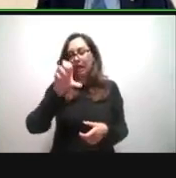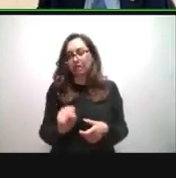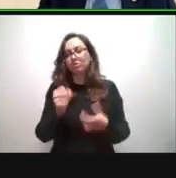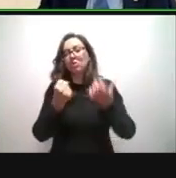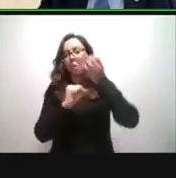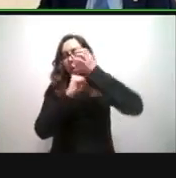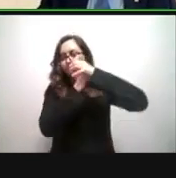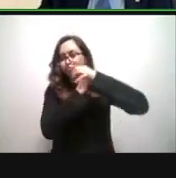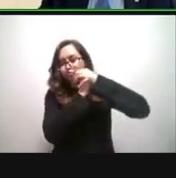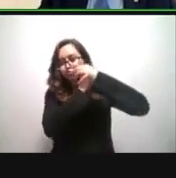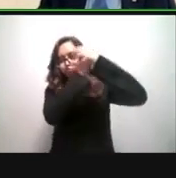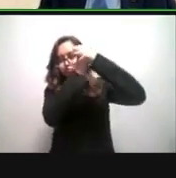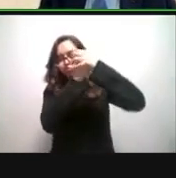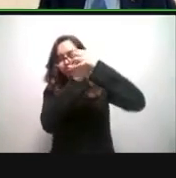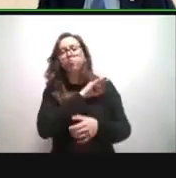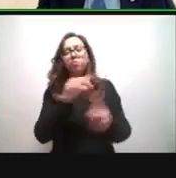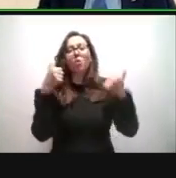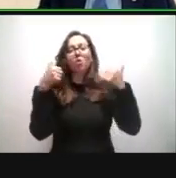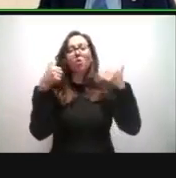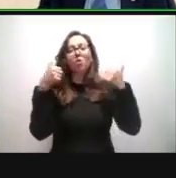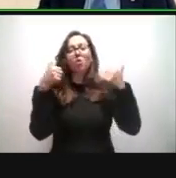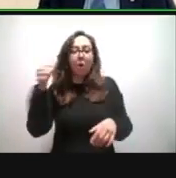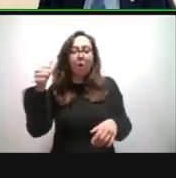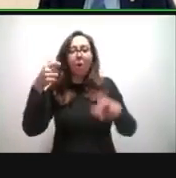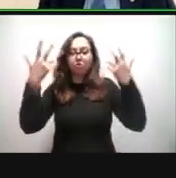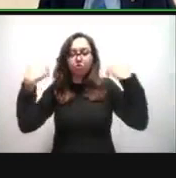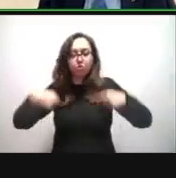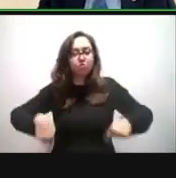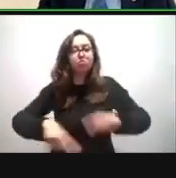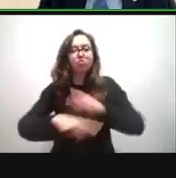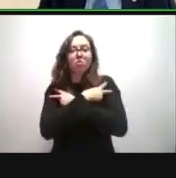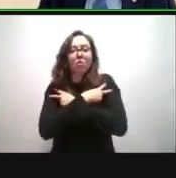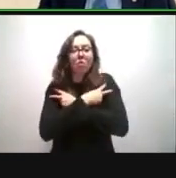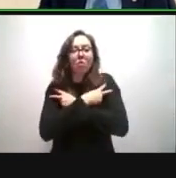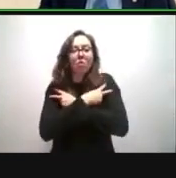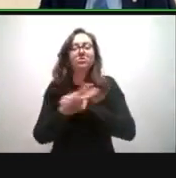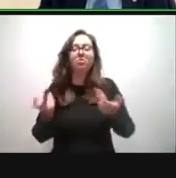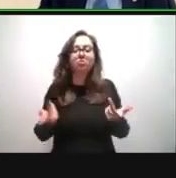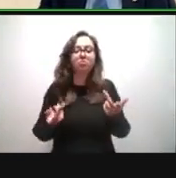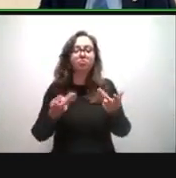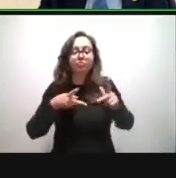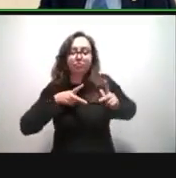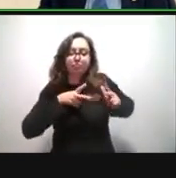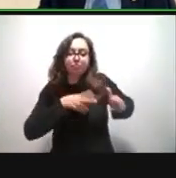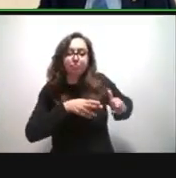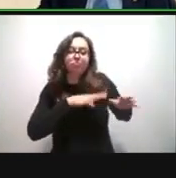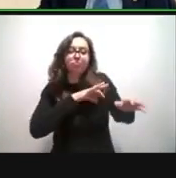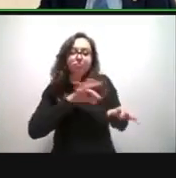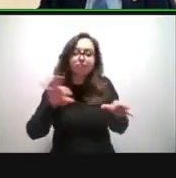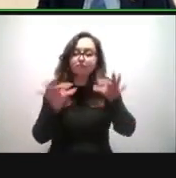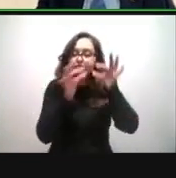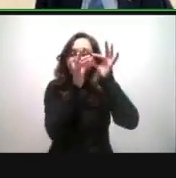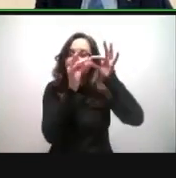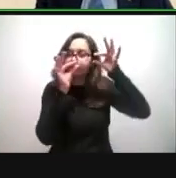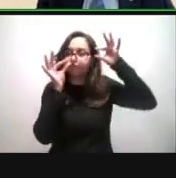maxilar superior y algún otro hueso vecino del cartílago costal, o placas de titanio que